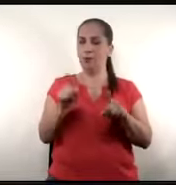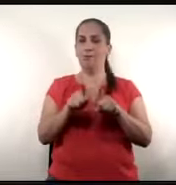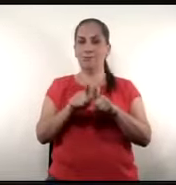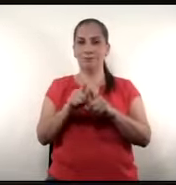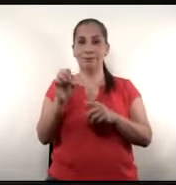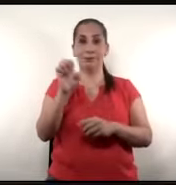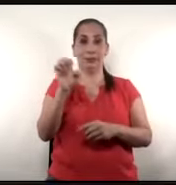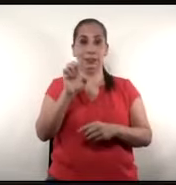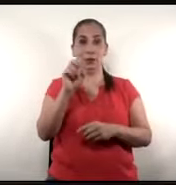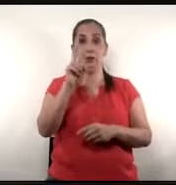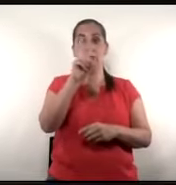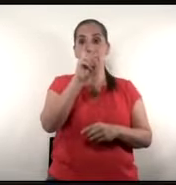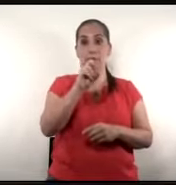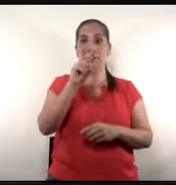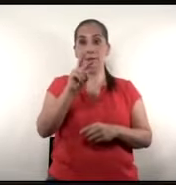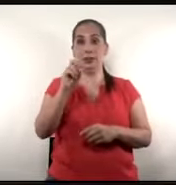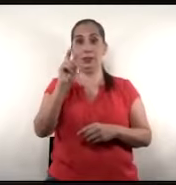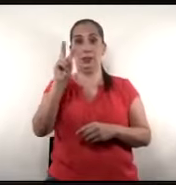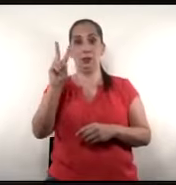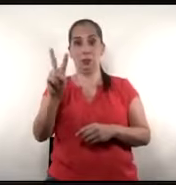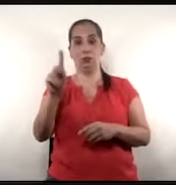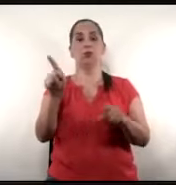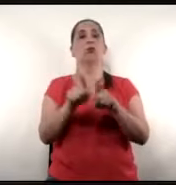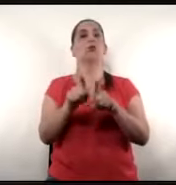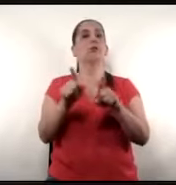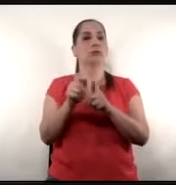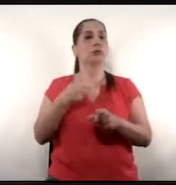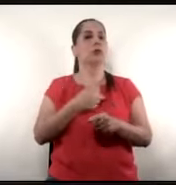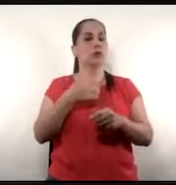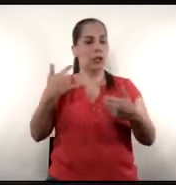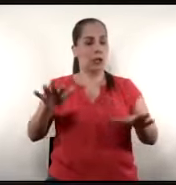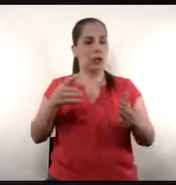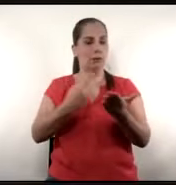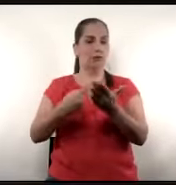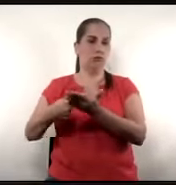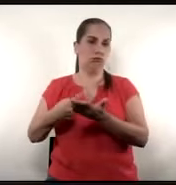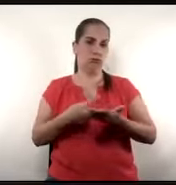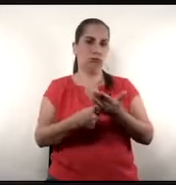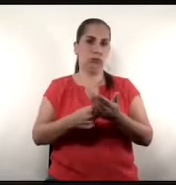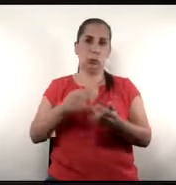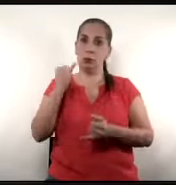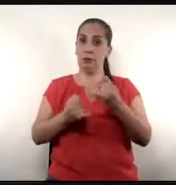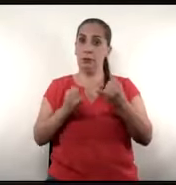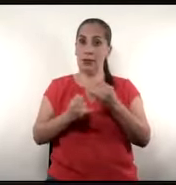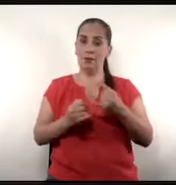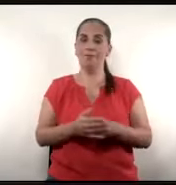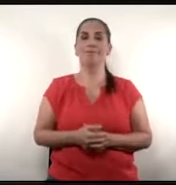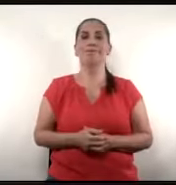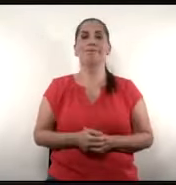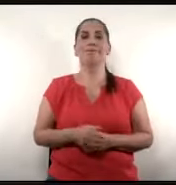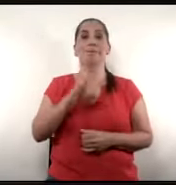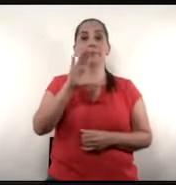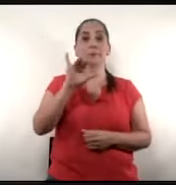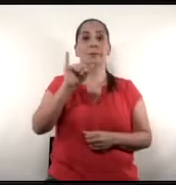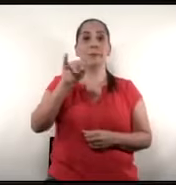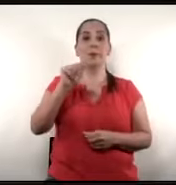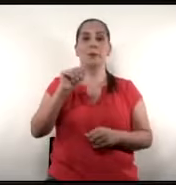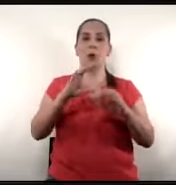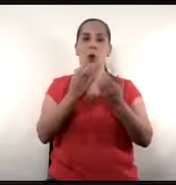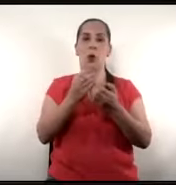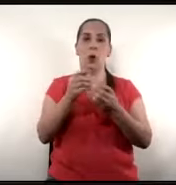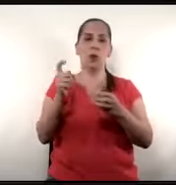enero del 2022, vamos a tener un debate final. En nombre del Colegio Federado de Ingenieros y Arquitectos de Costa